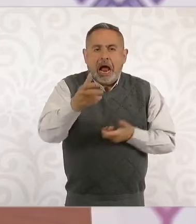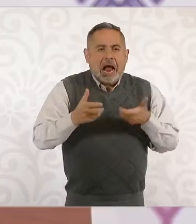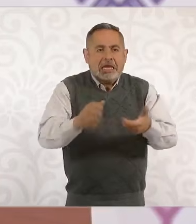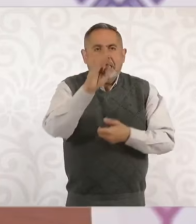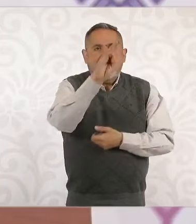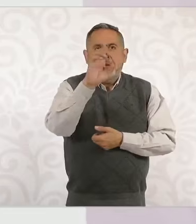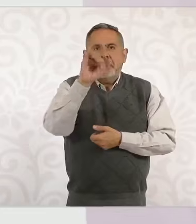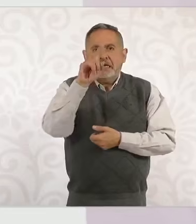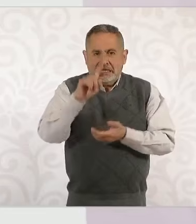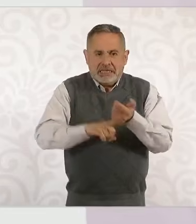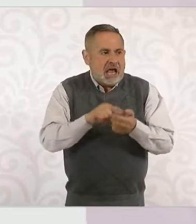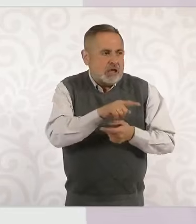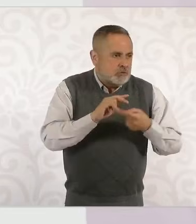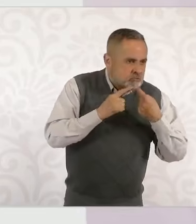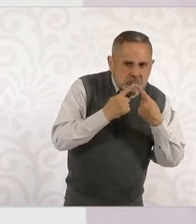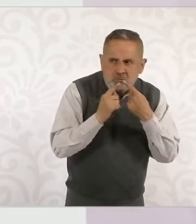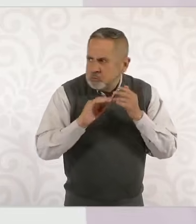para hacer